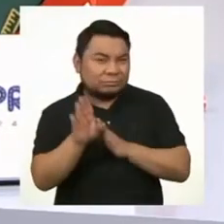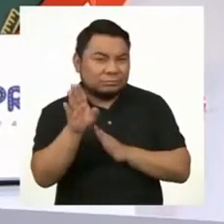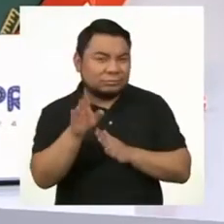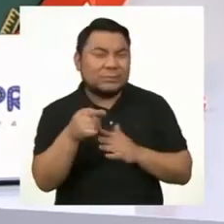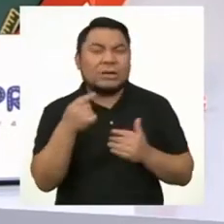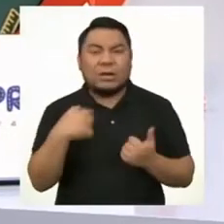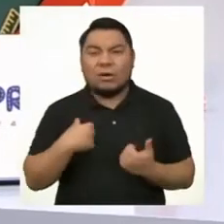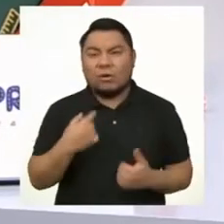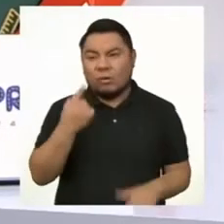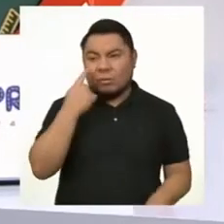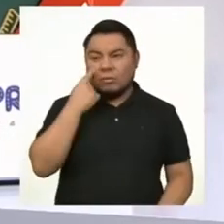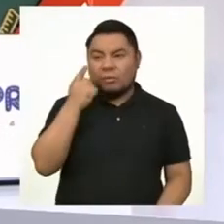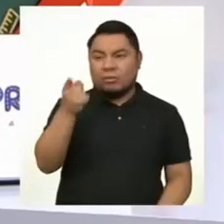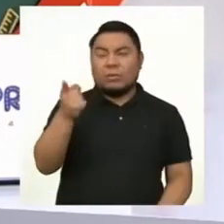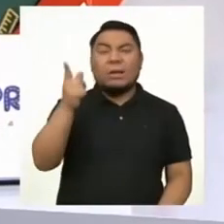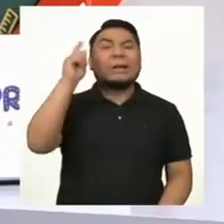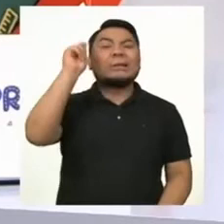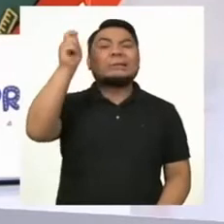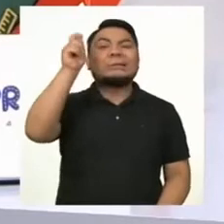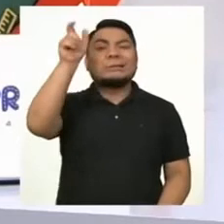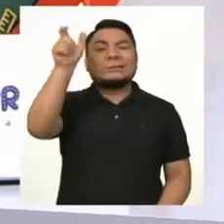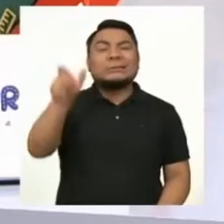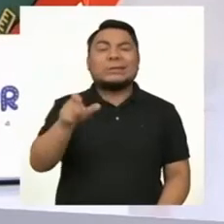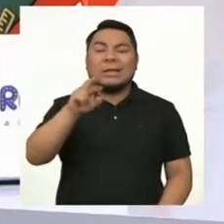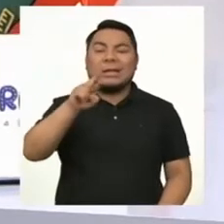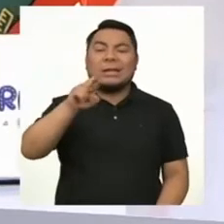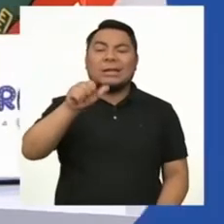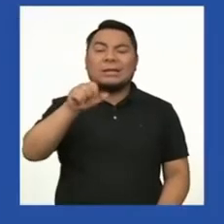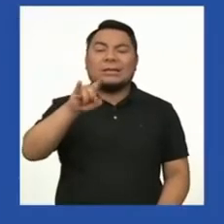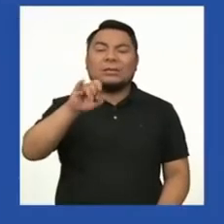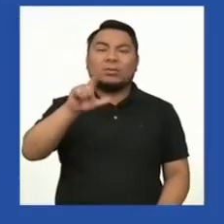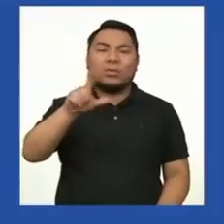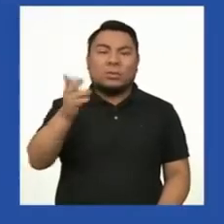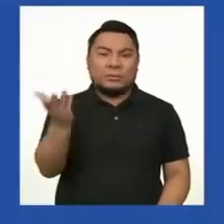a conocer el testimonio de Raúl.